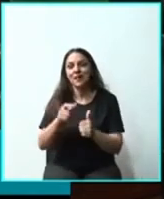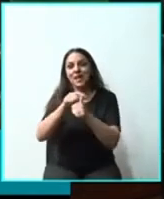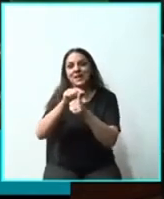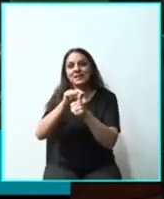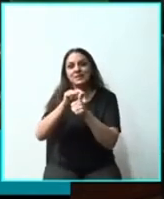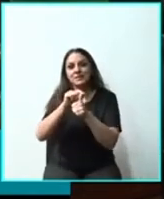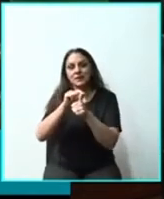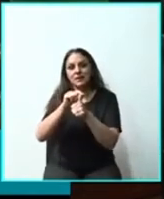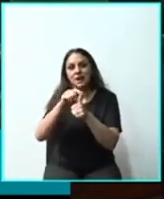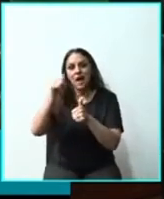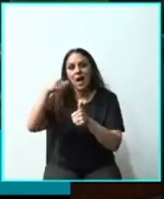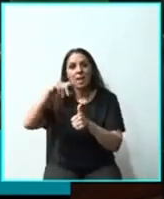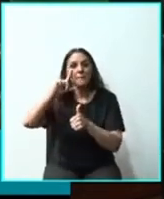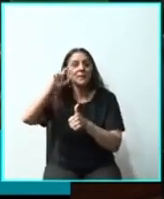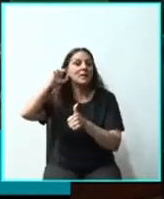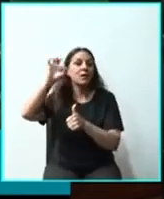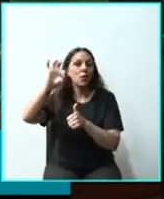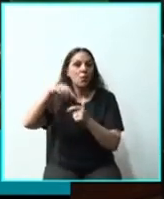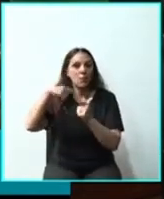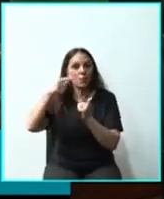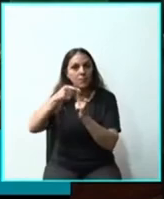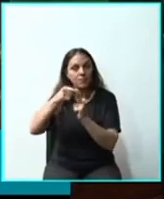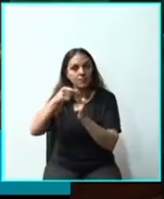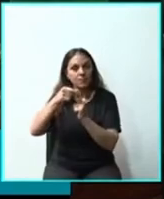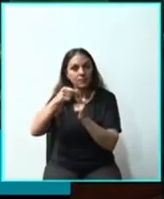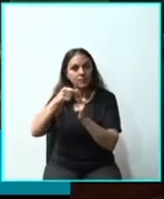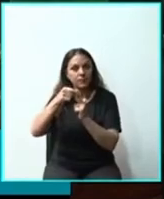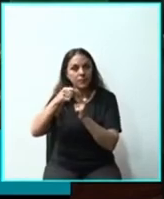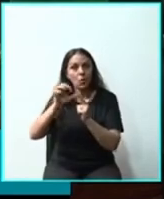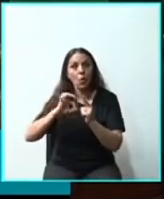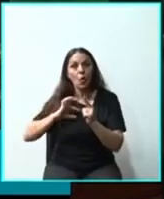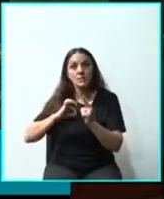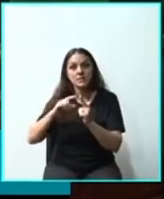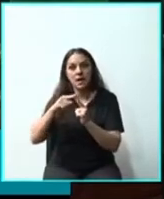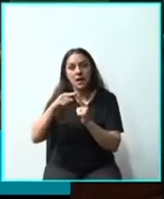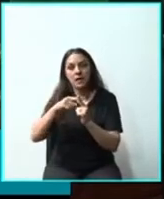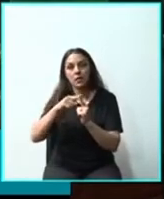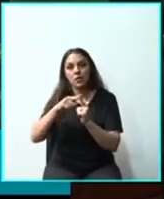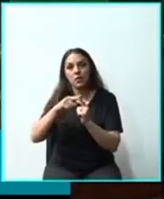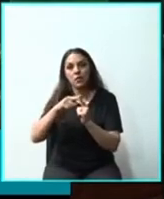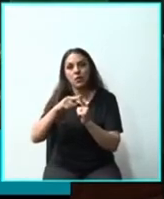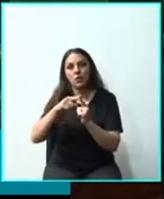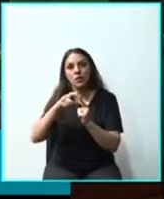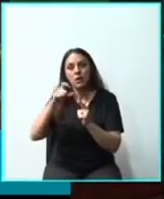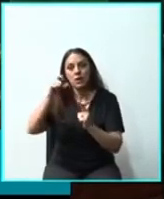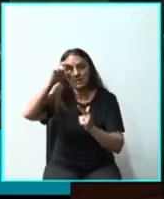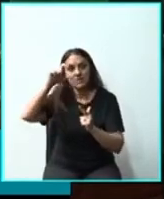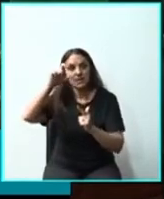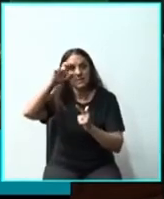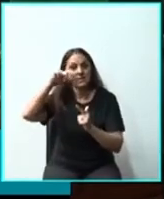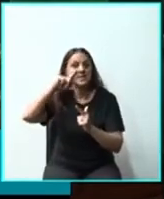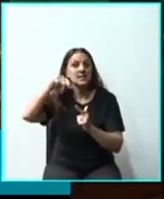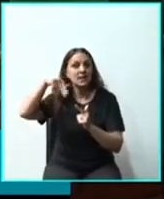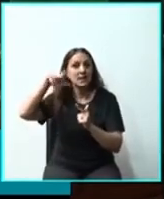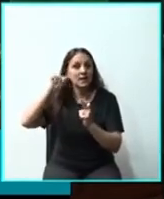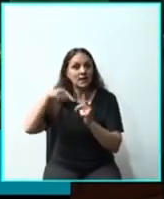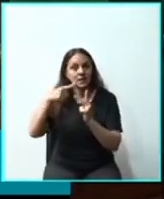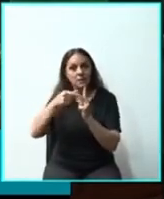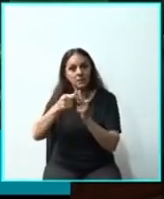Cecilia Amigo, la comisario Raquel Cecini y también